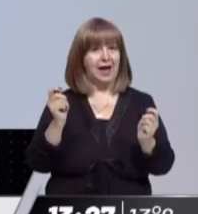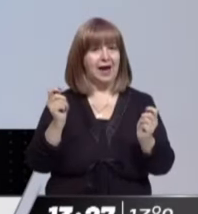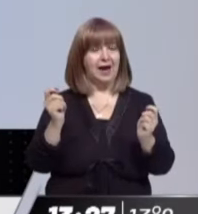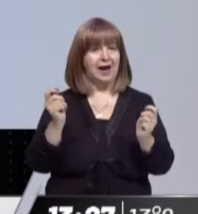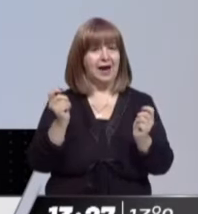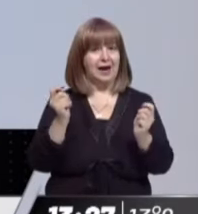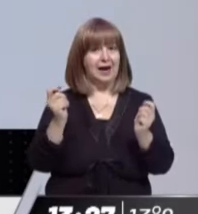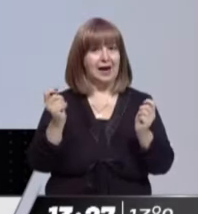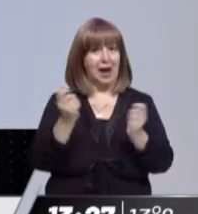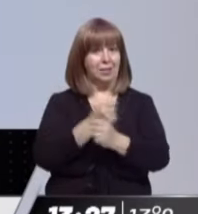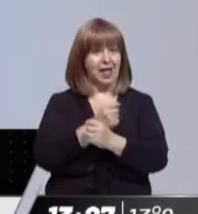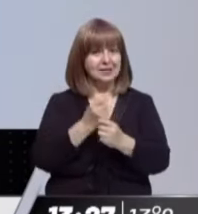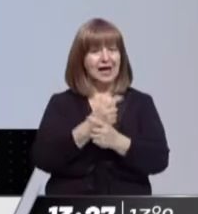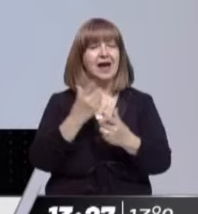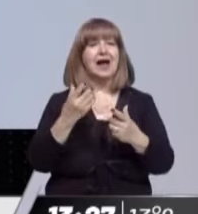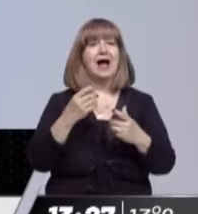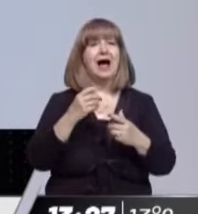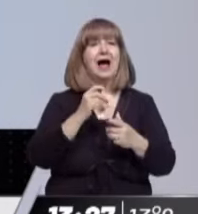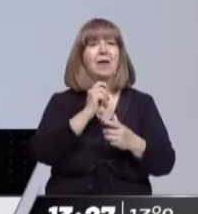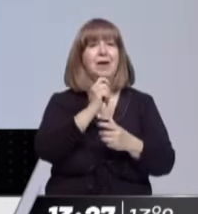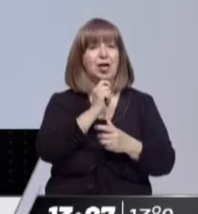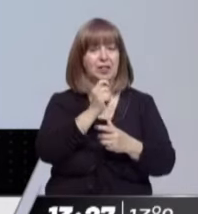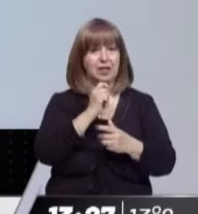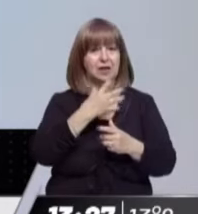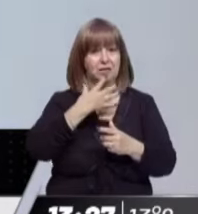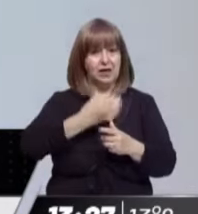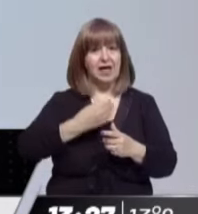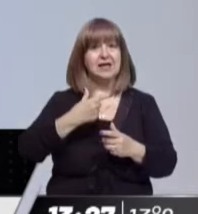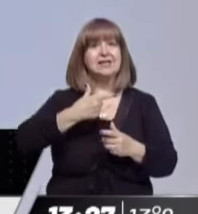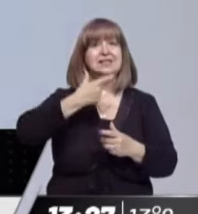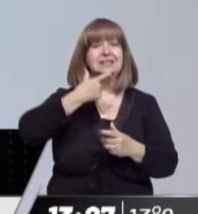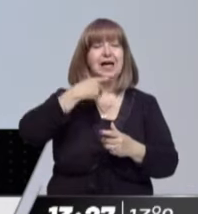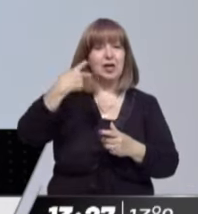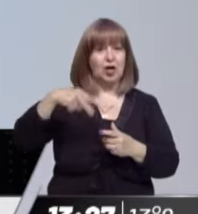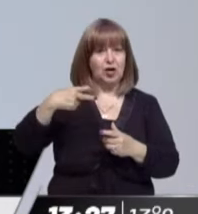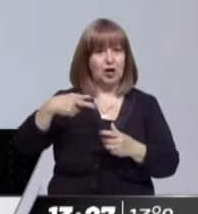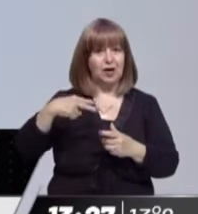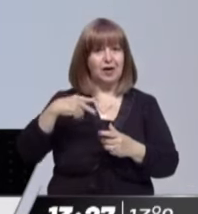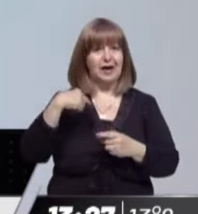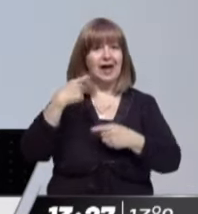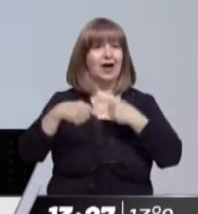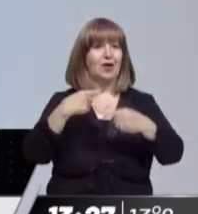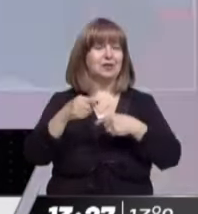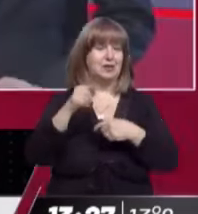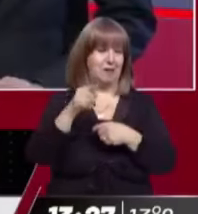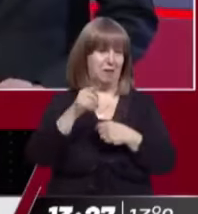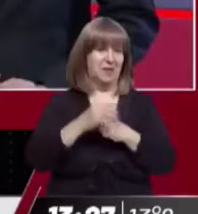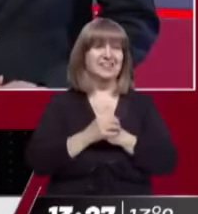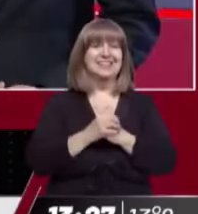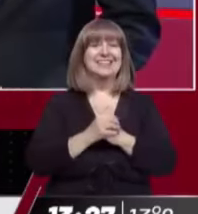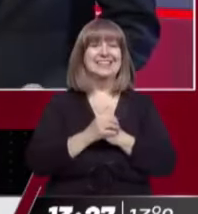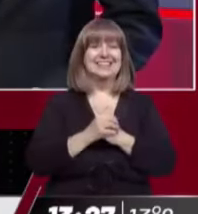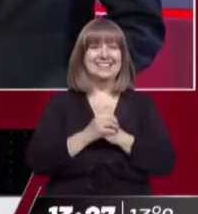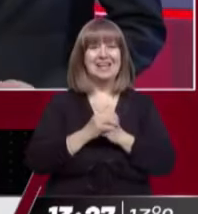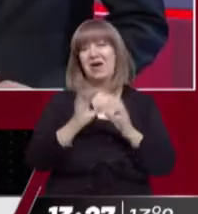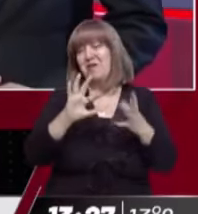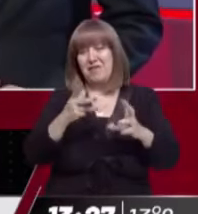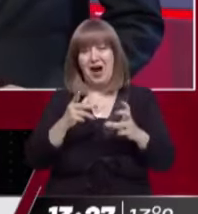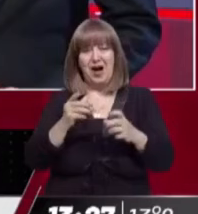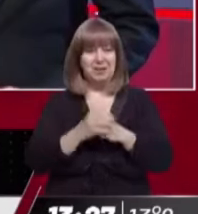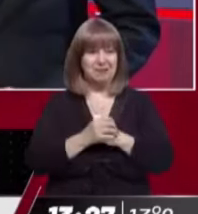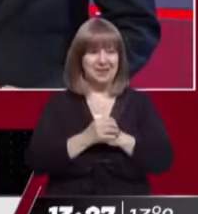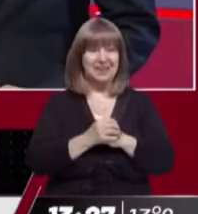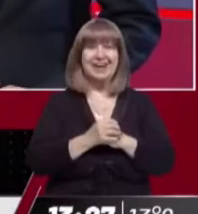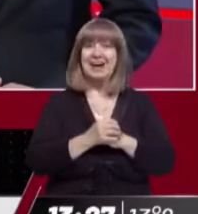Aunque incierto, su impacto ya es real. Sergio y Noelia, continuamos con ustedes. Pero muchas gracias. Gracias, un placer